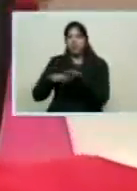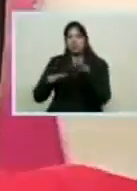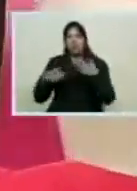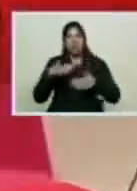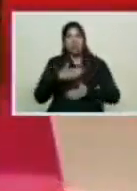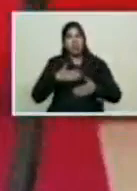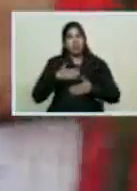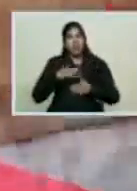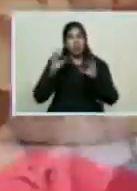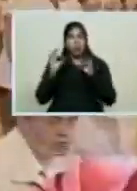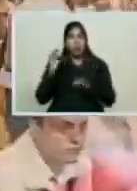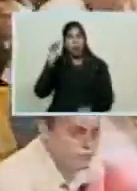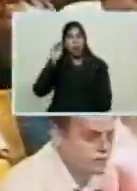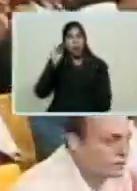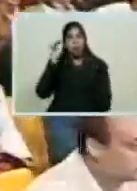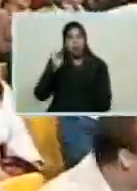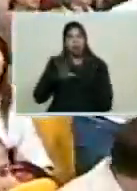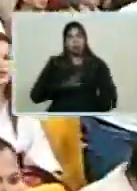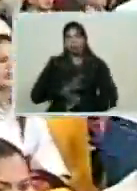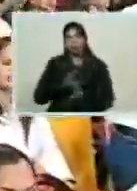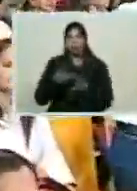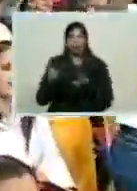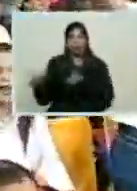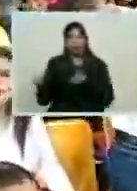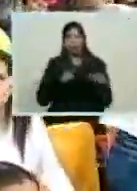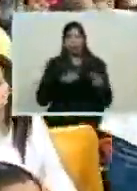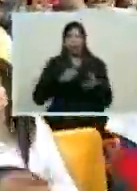sector magisterial. ¡Cúmplase!